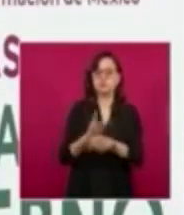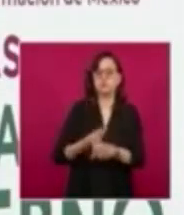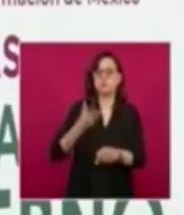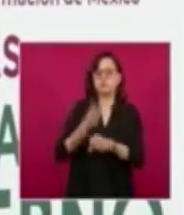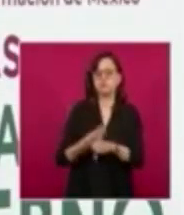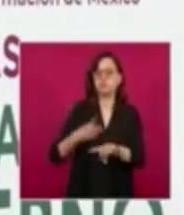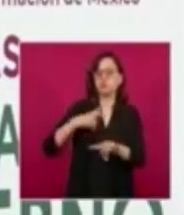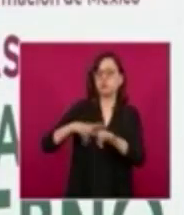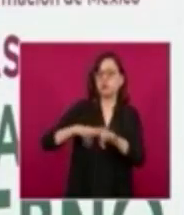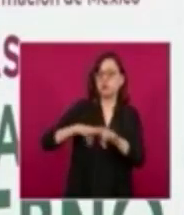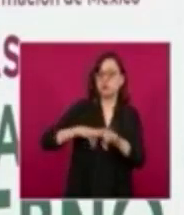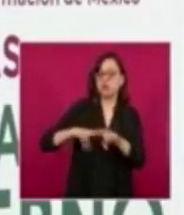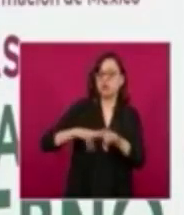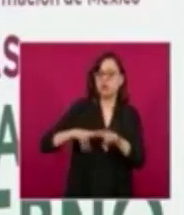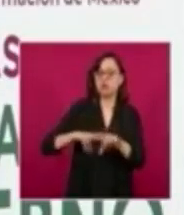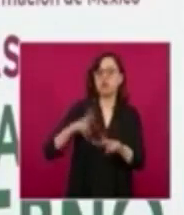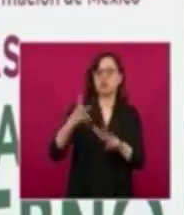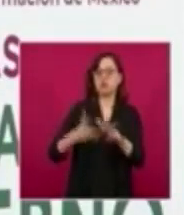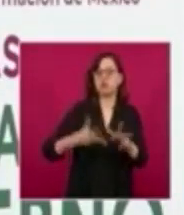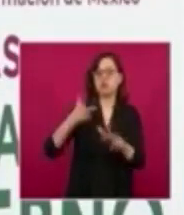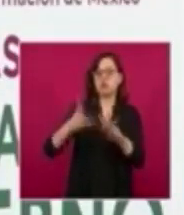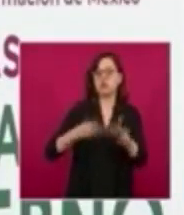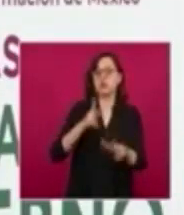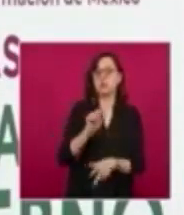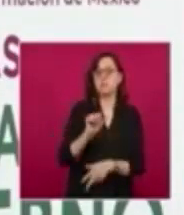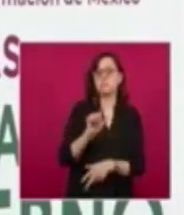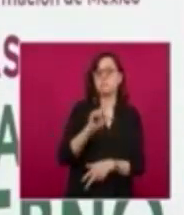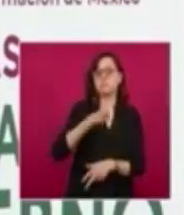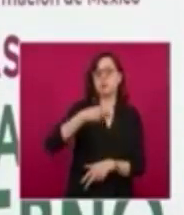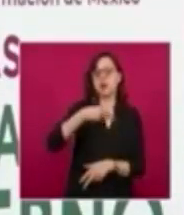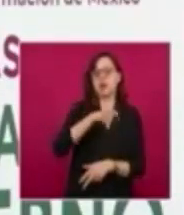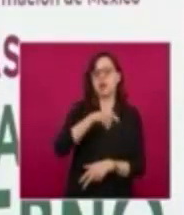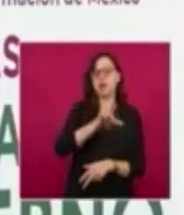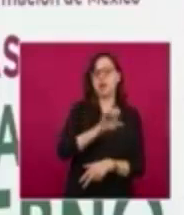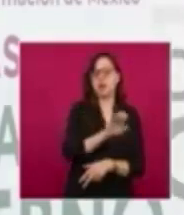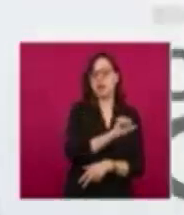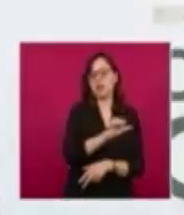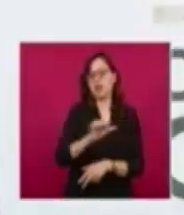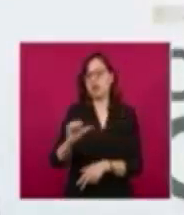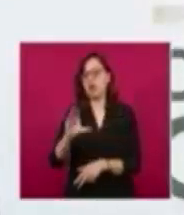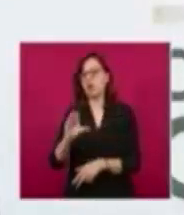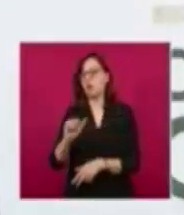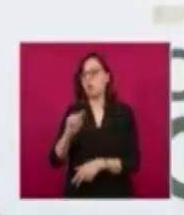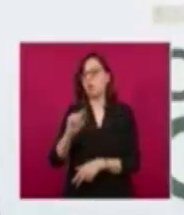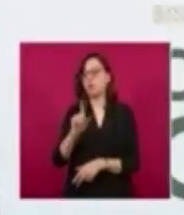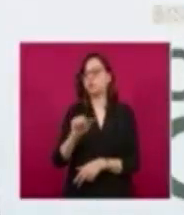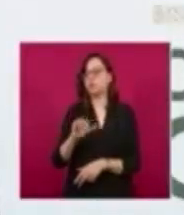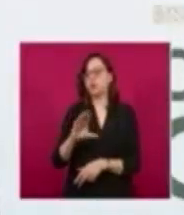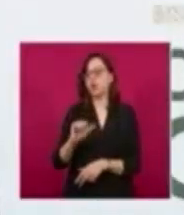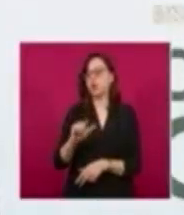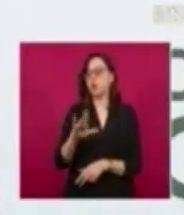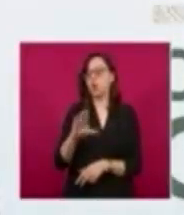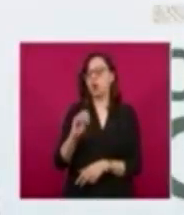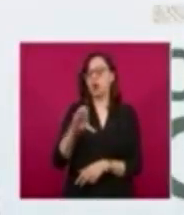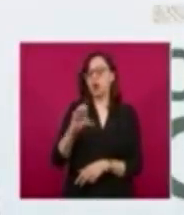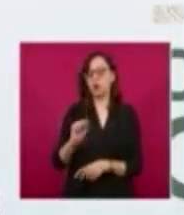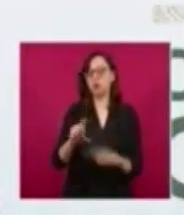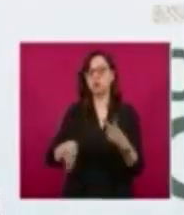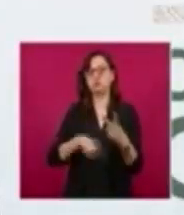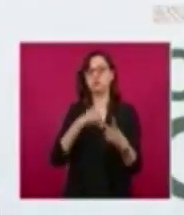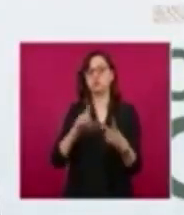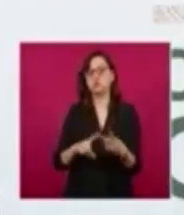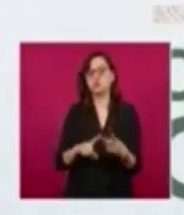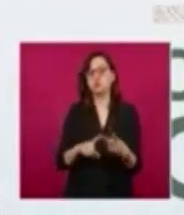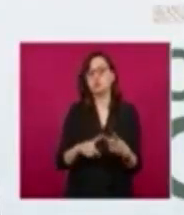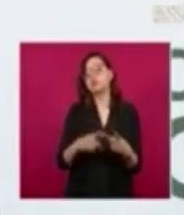territorio nacional, pero un presidente amagando que si no sale la energética entonces va a recetar